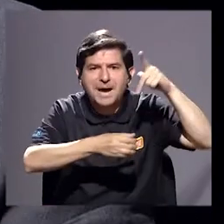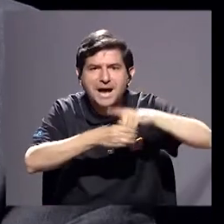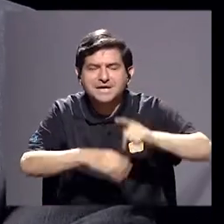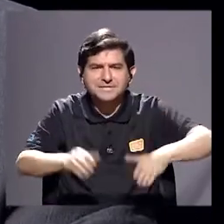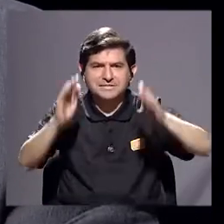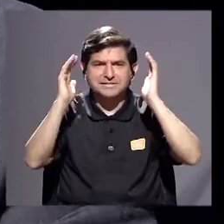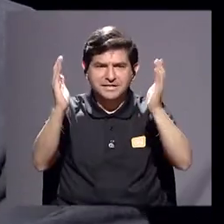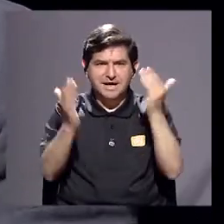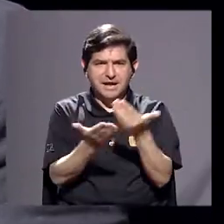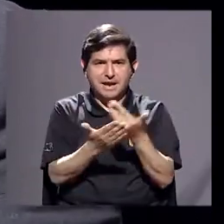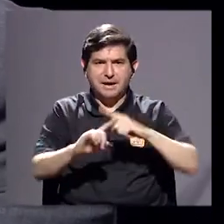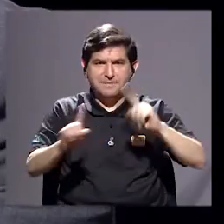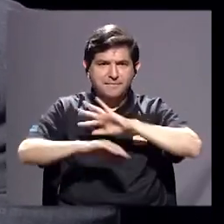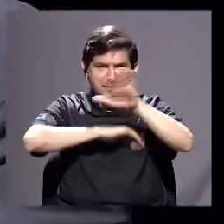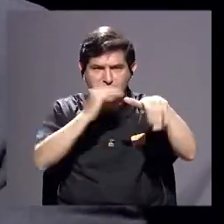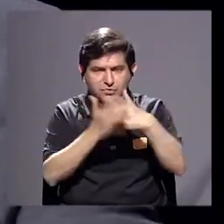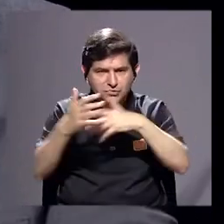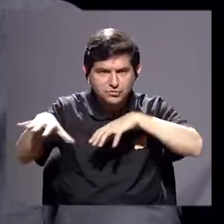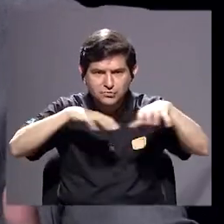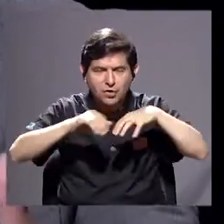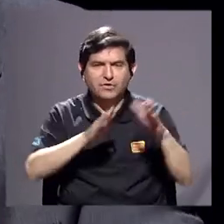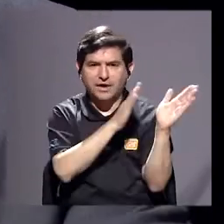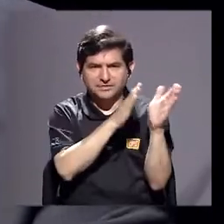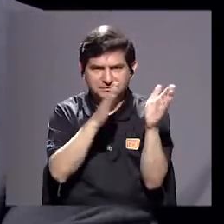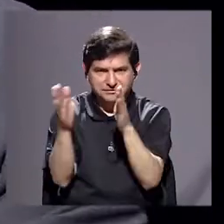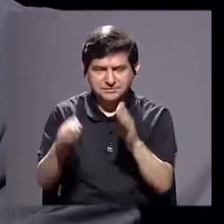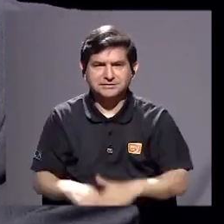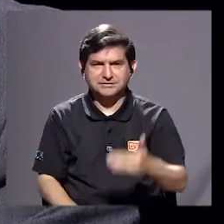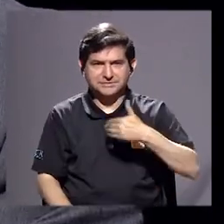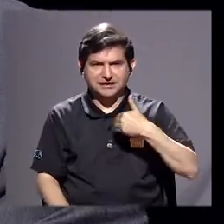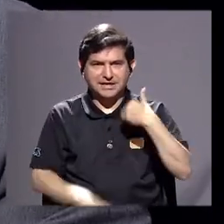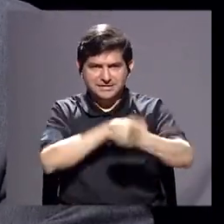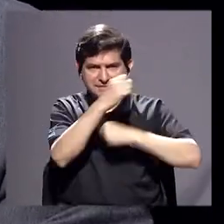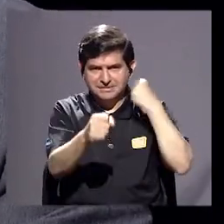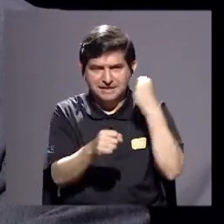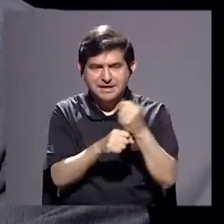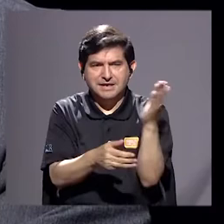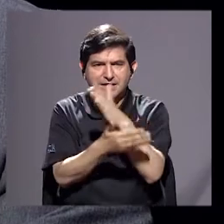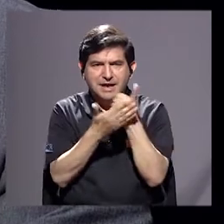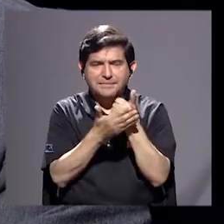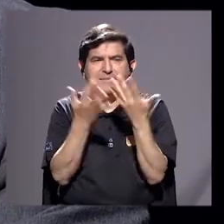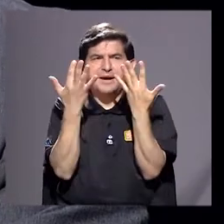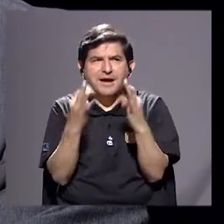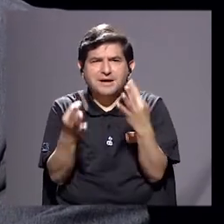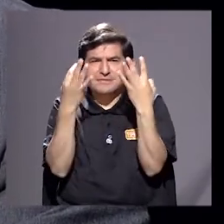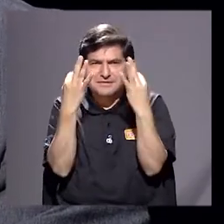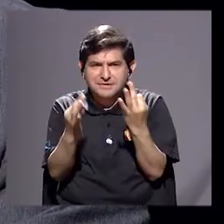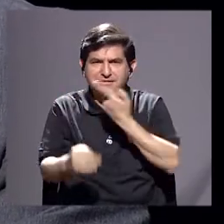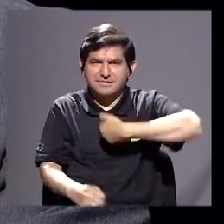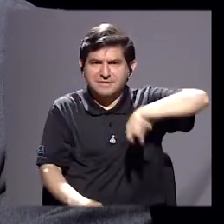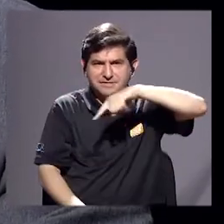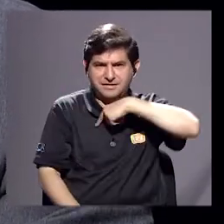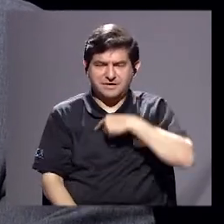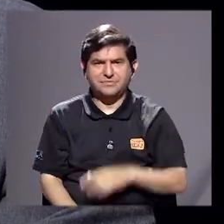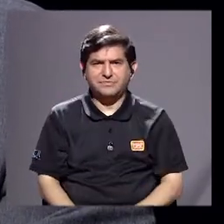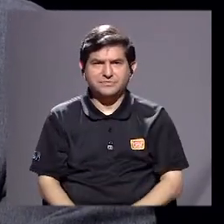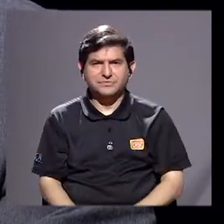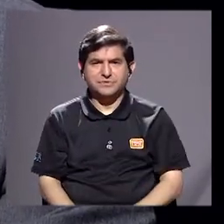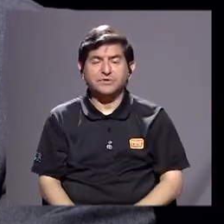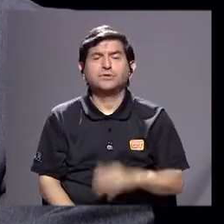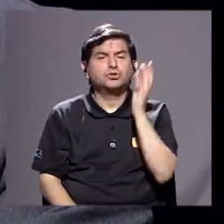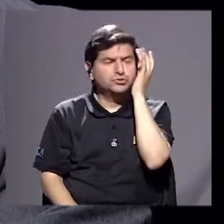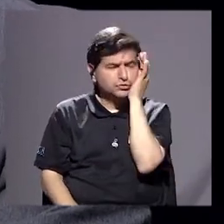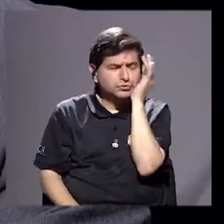en un gran simulacro pero todas las actividades de preparación a lo largo del año es parte de lo que buscamos en esta en esto que